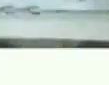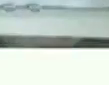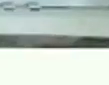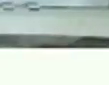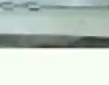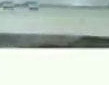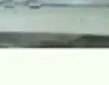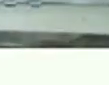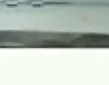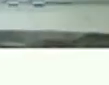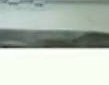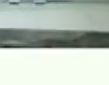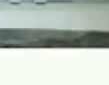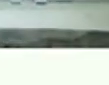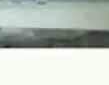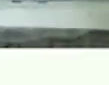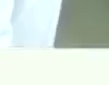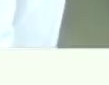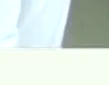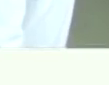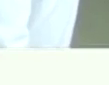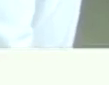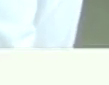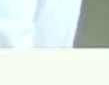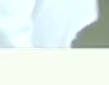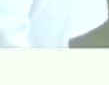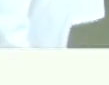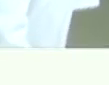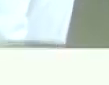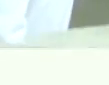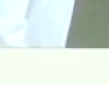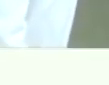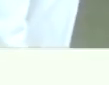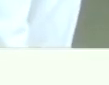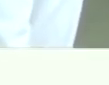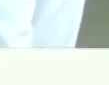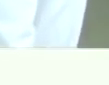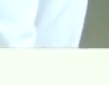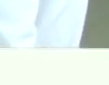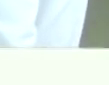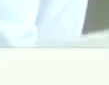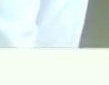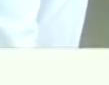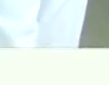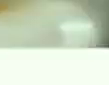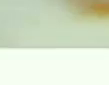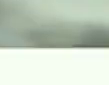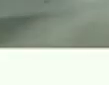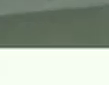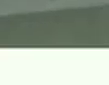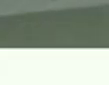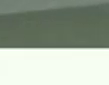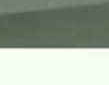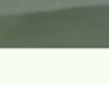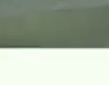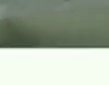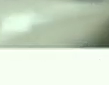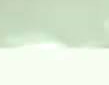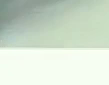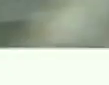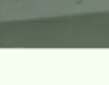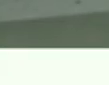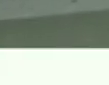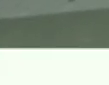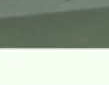señor presidente y gracias a mi gobernador inteligente rafa en la casa fernando muchas gracias y aquí estamos